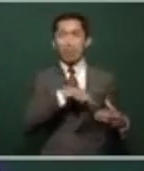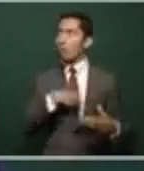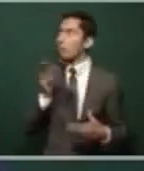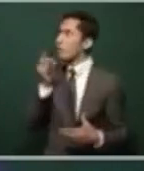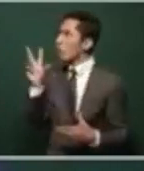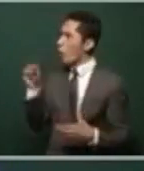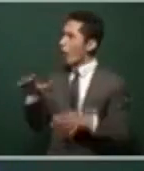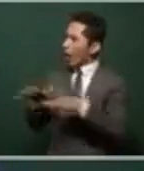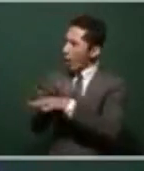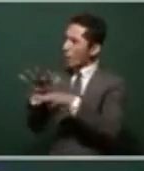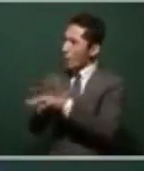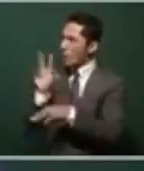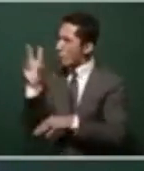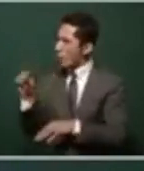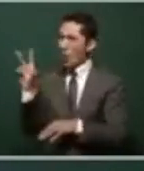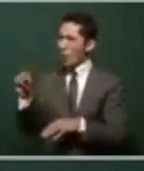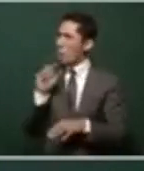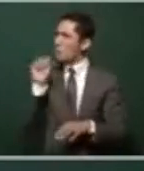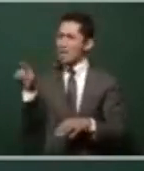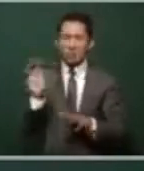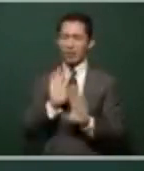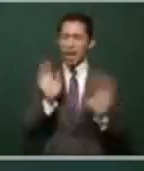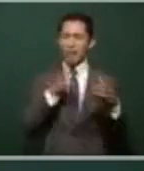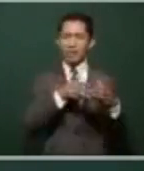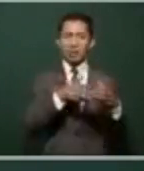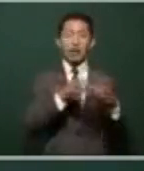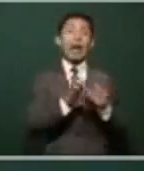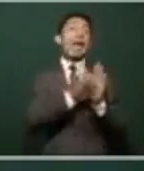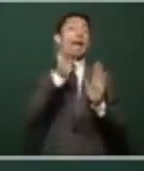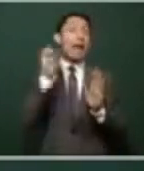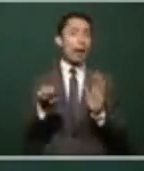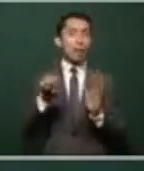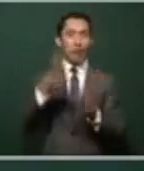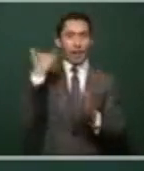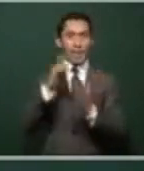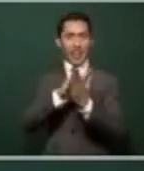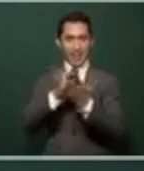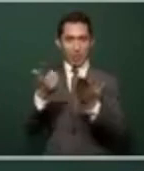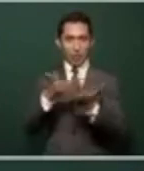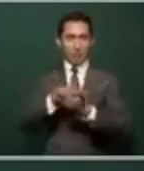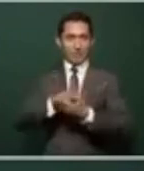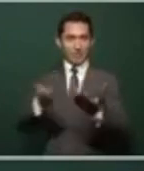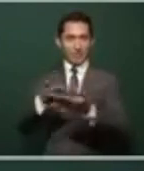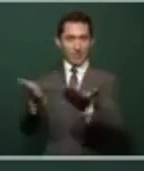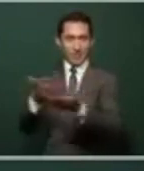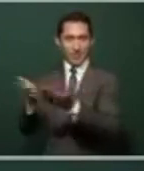hasta la entrega gratuita de los libros de texto.